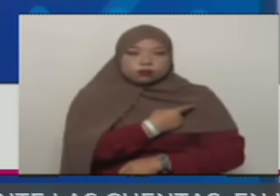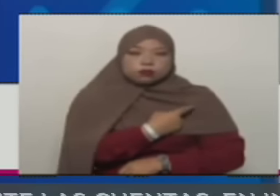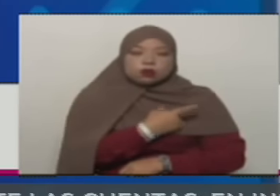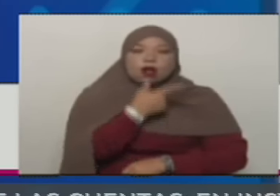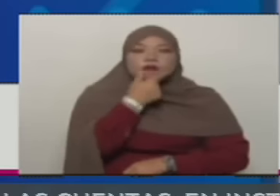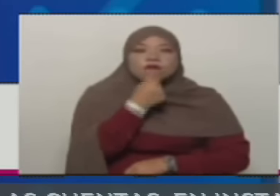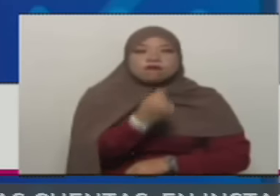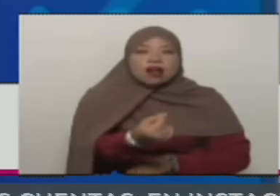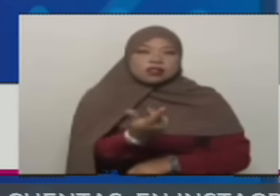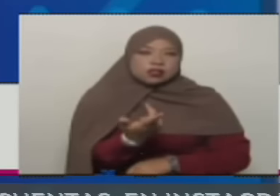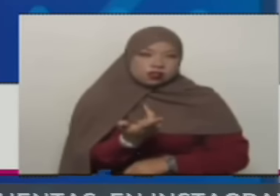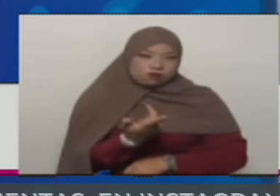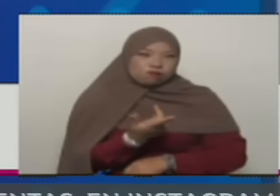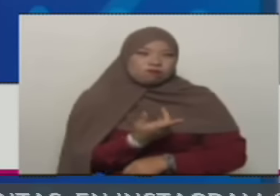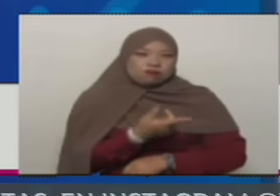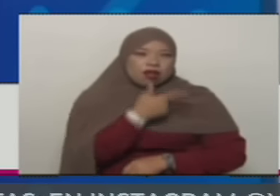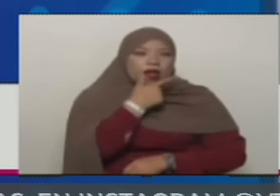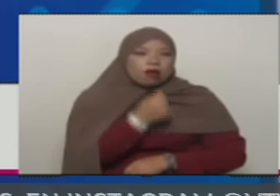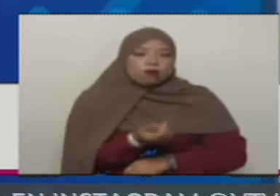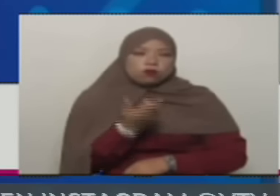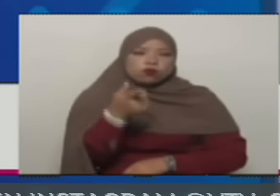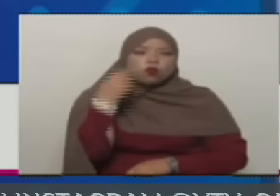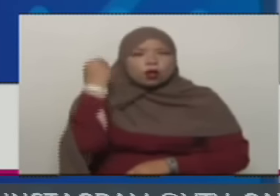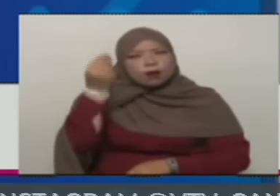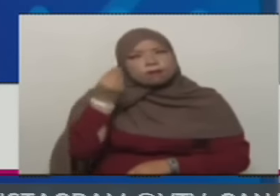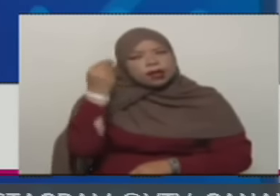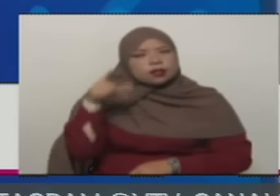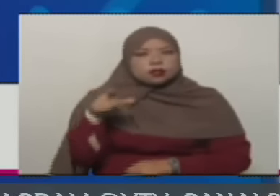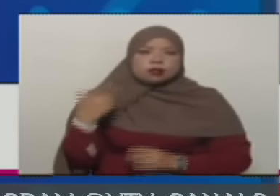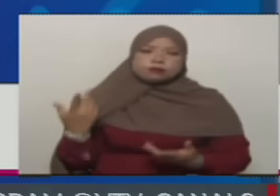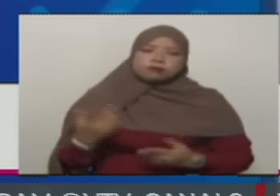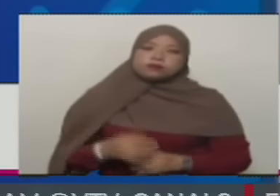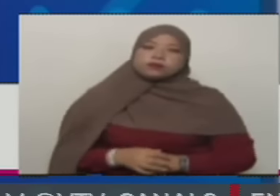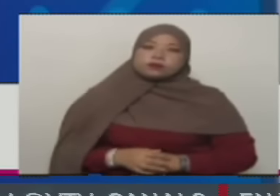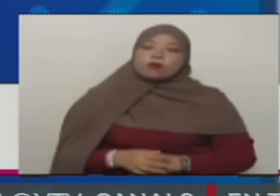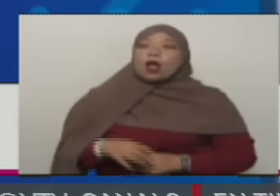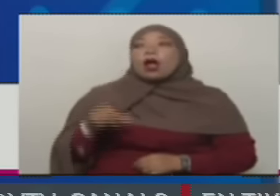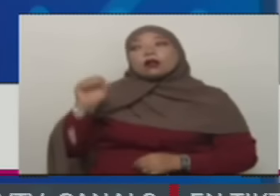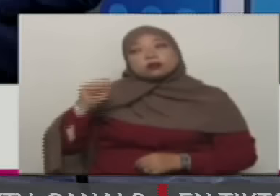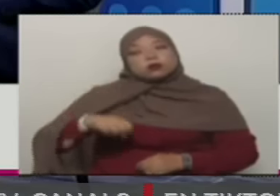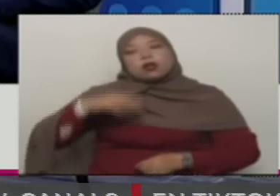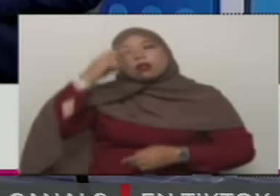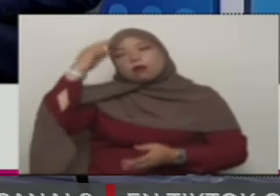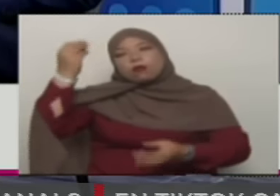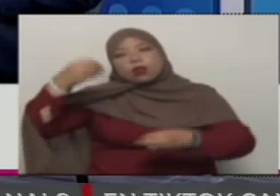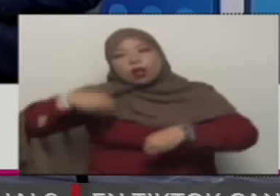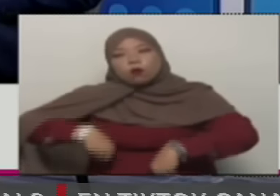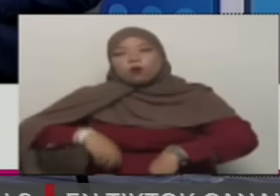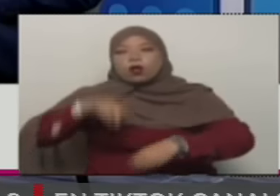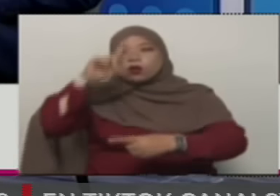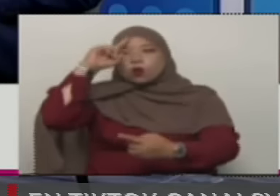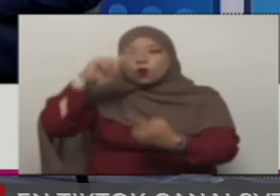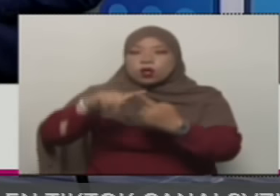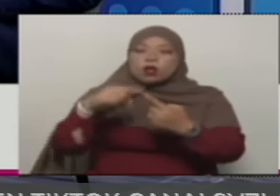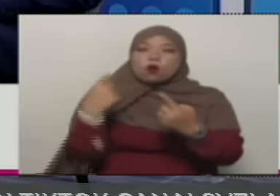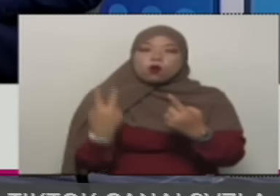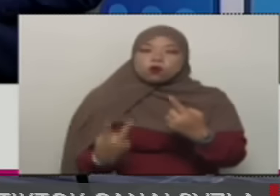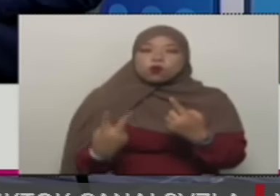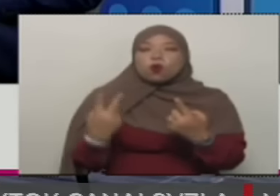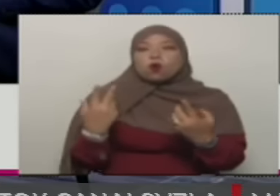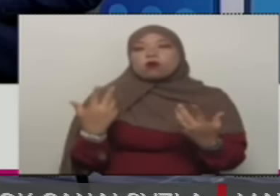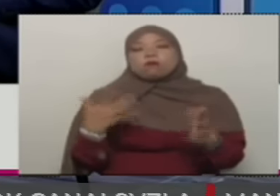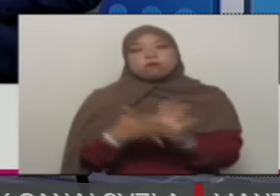eso lo podemos lograr. ¿Qué piensas tú de todo esto, Héctor Rodríguez? No, yo estoy de acuerdo con usted, presidente, que esas son las dos grandes metas.